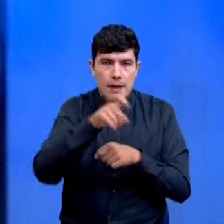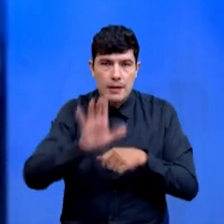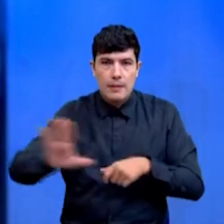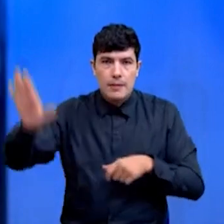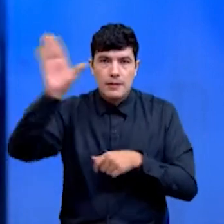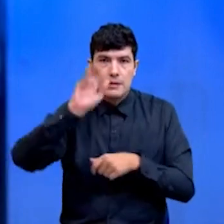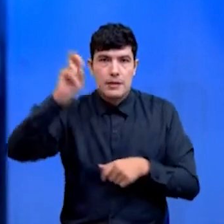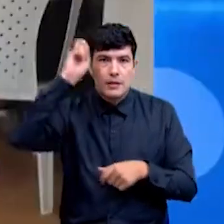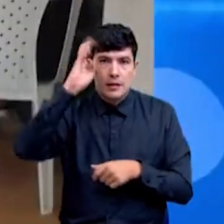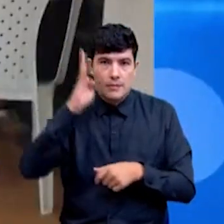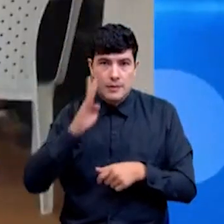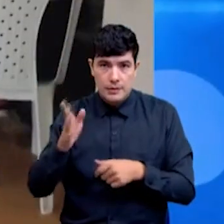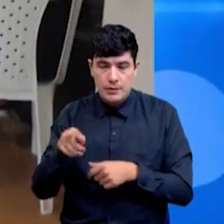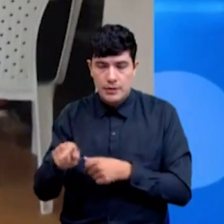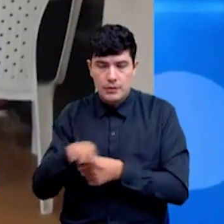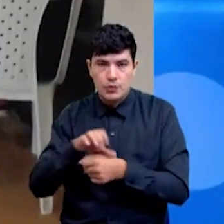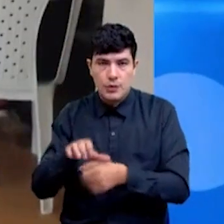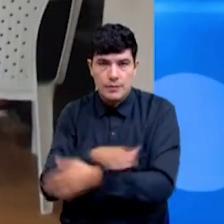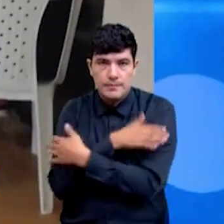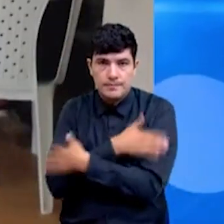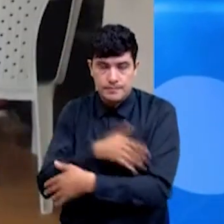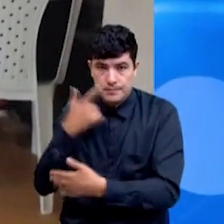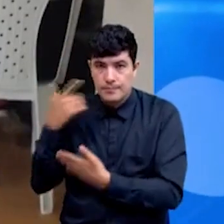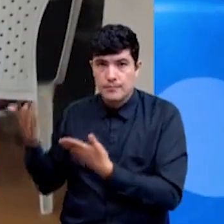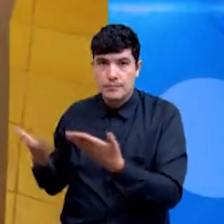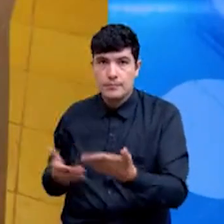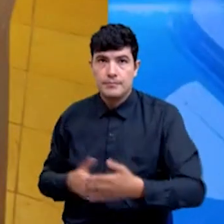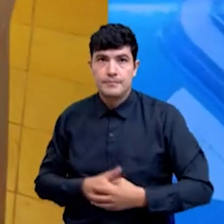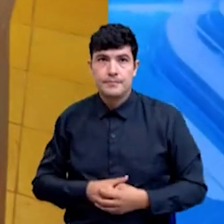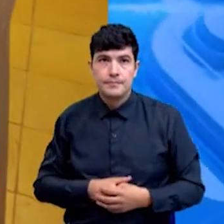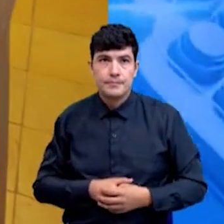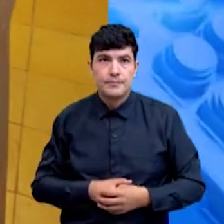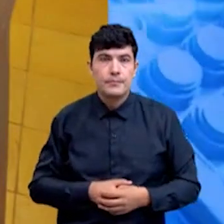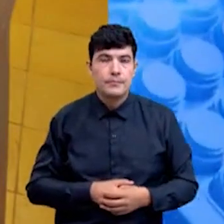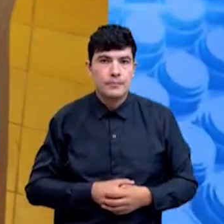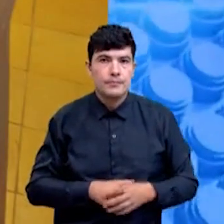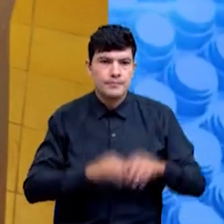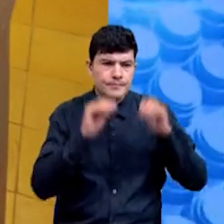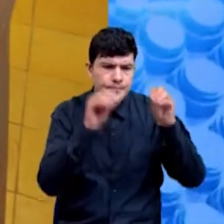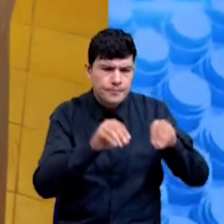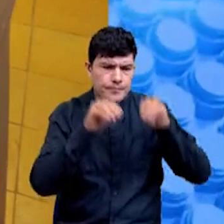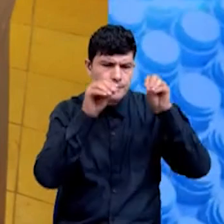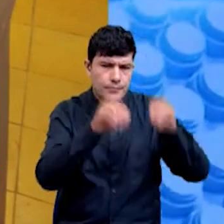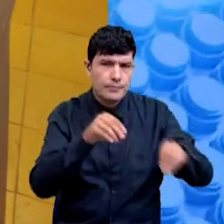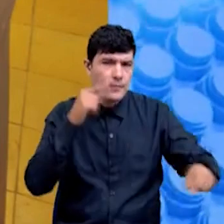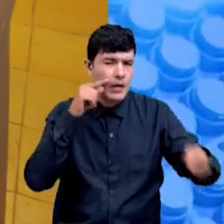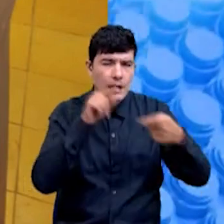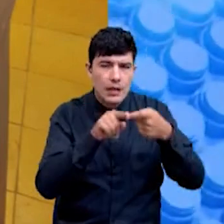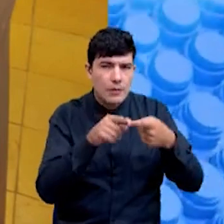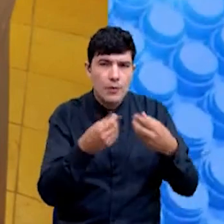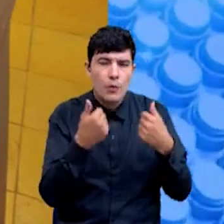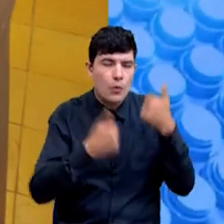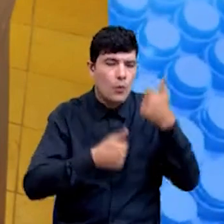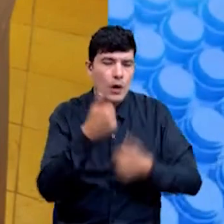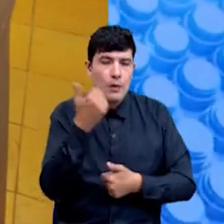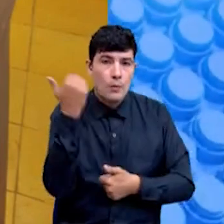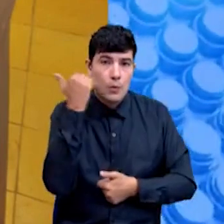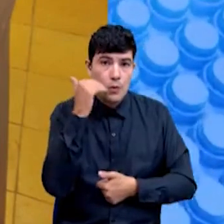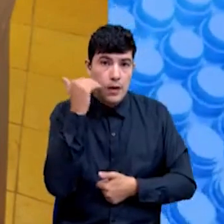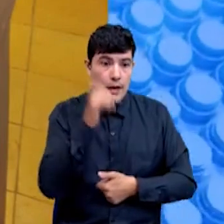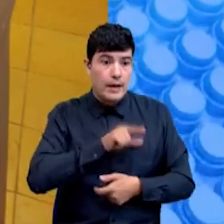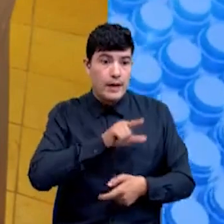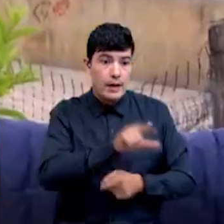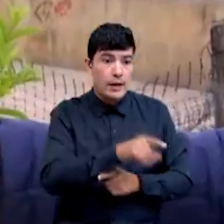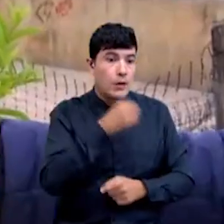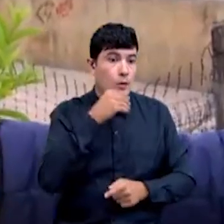Santander con estos talleres se busca una independencia para estas mujeres cabezas de familia bueno el proyecto